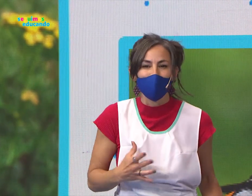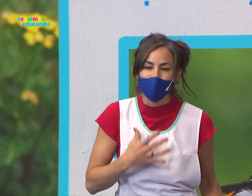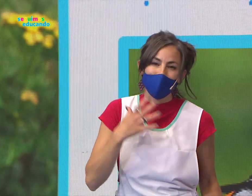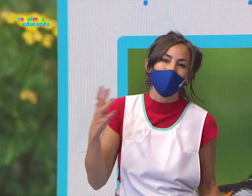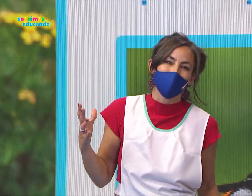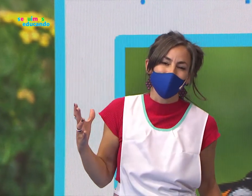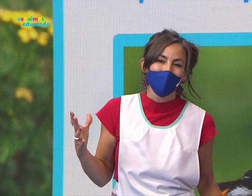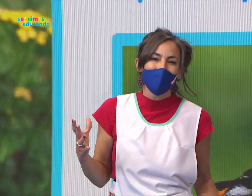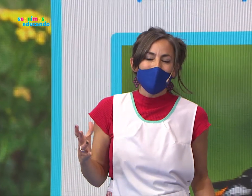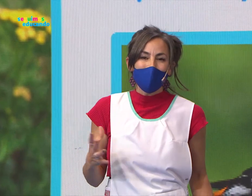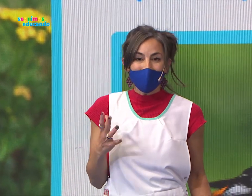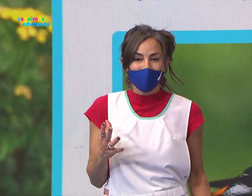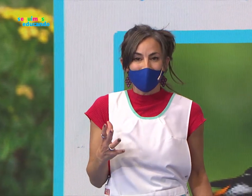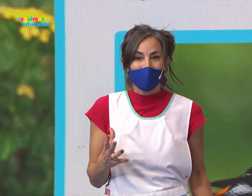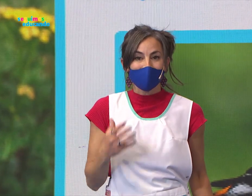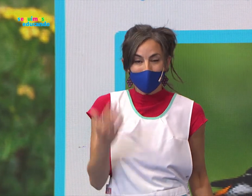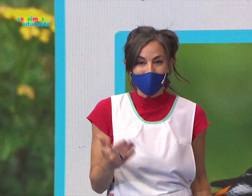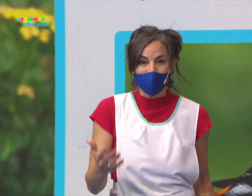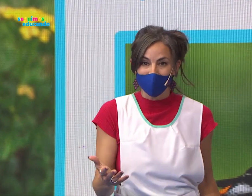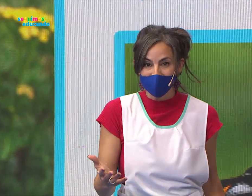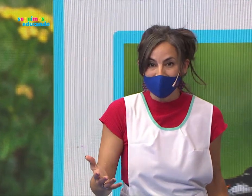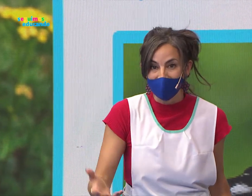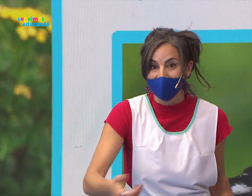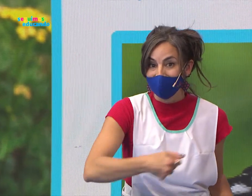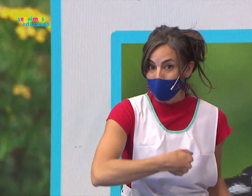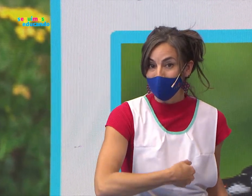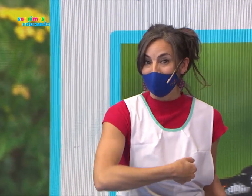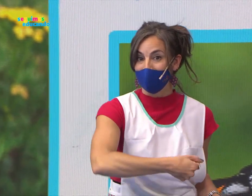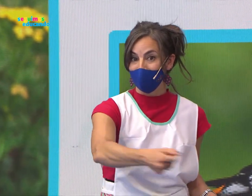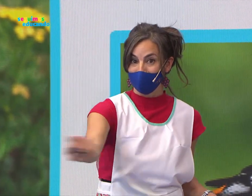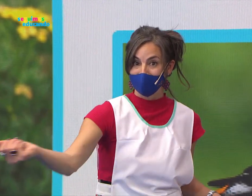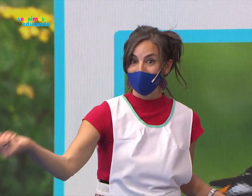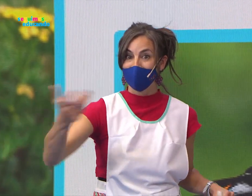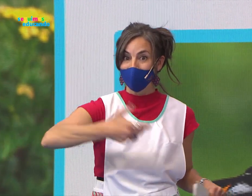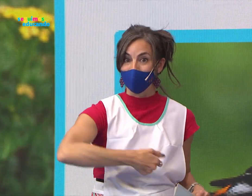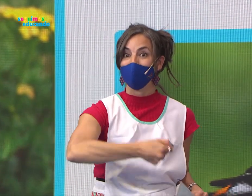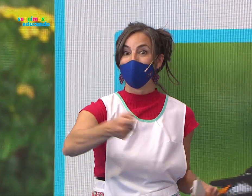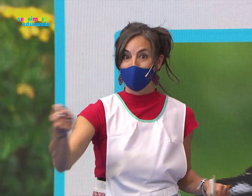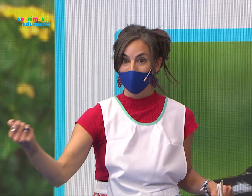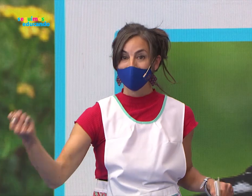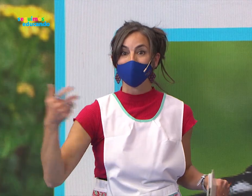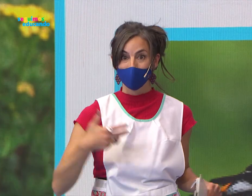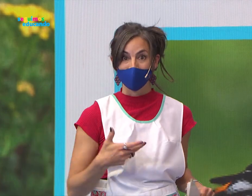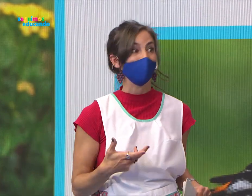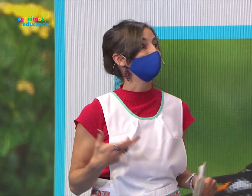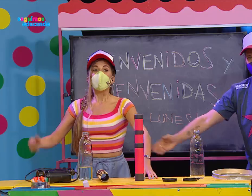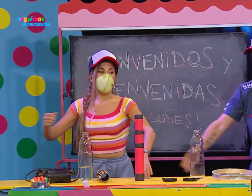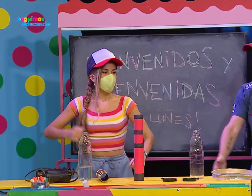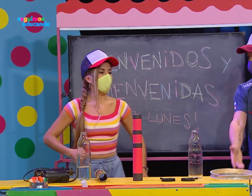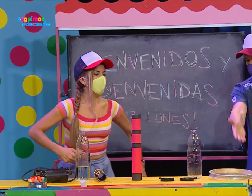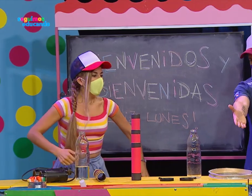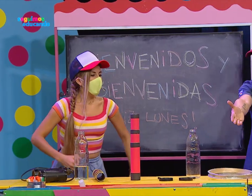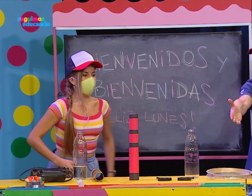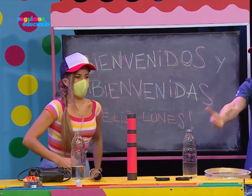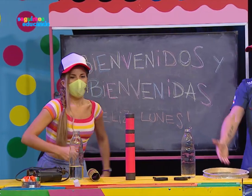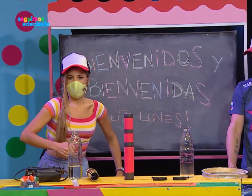quisimos alguna vez, pero también es importante saber que, ¿se acuerdan lo que decía Caro de las puertas? Lo de la puerta, mira,